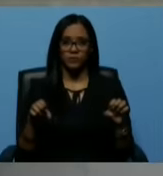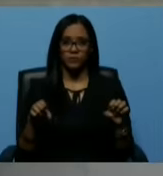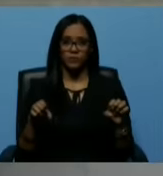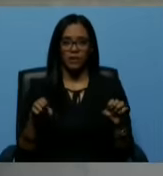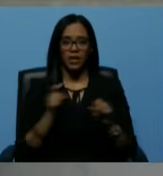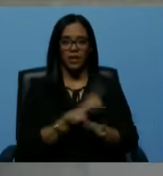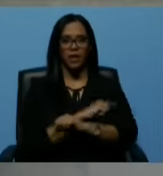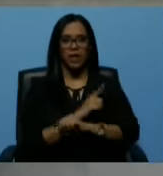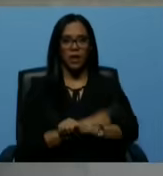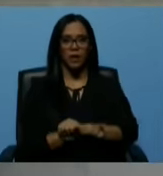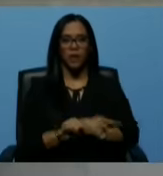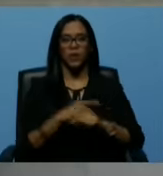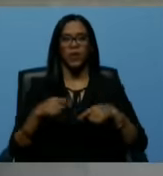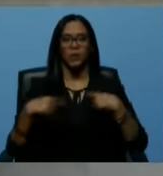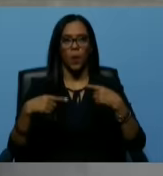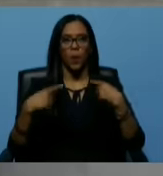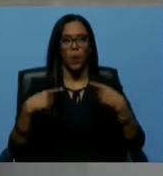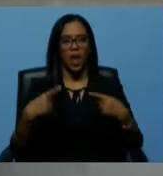poder popular,